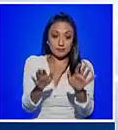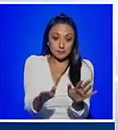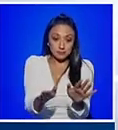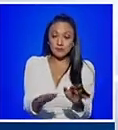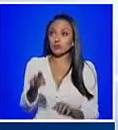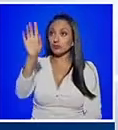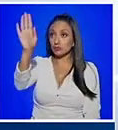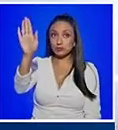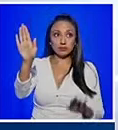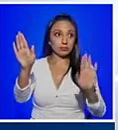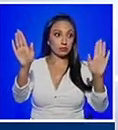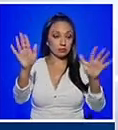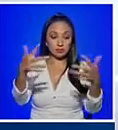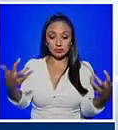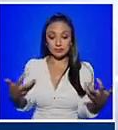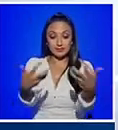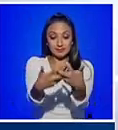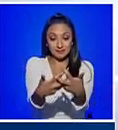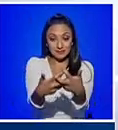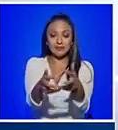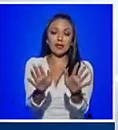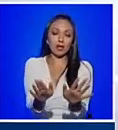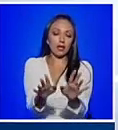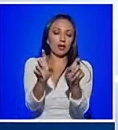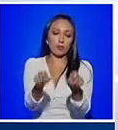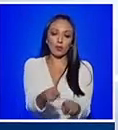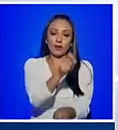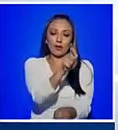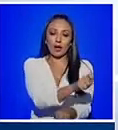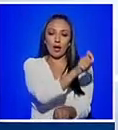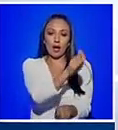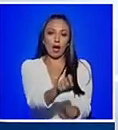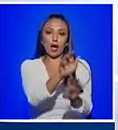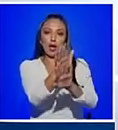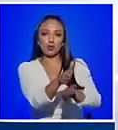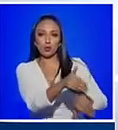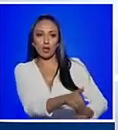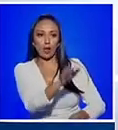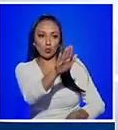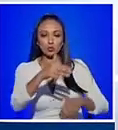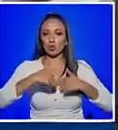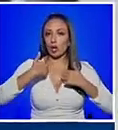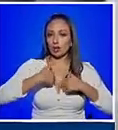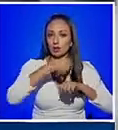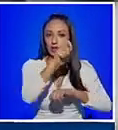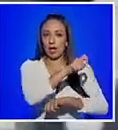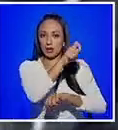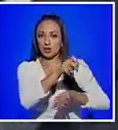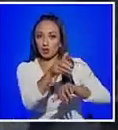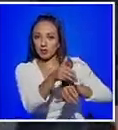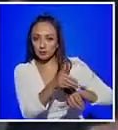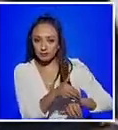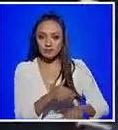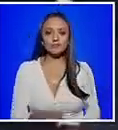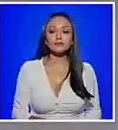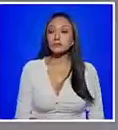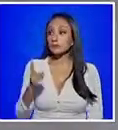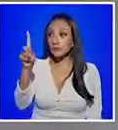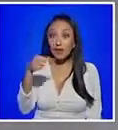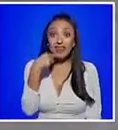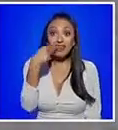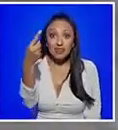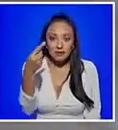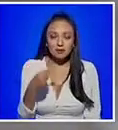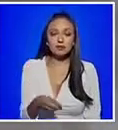recurso administrativo o jurisdiccional, podría darse de baja la candidatura de Jorge Yunda. El especialista cree que incluso